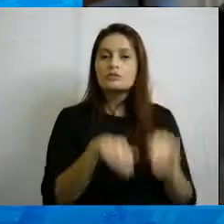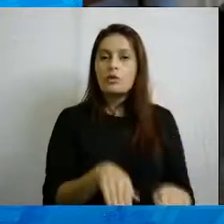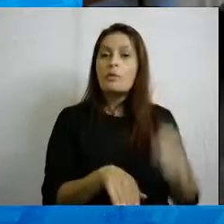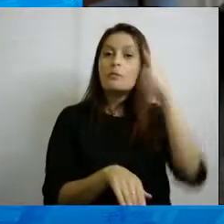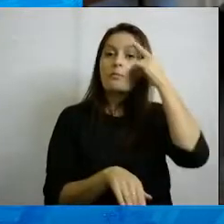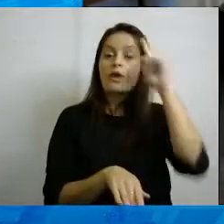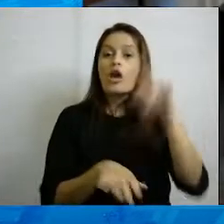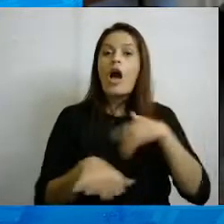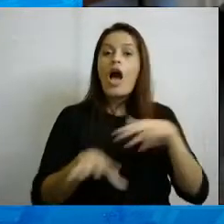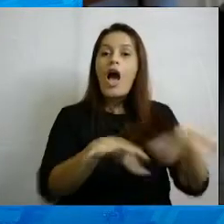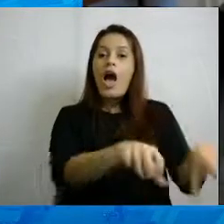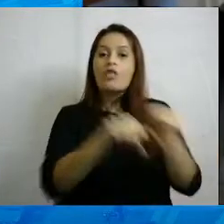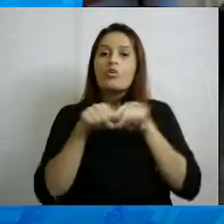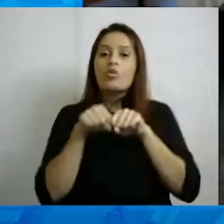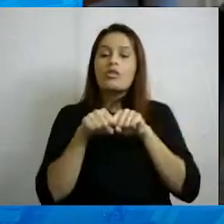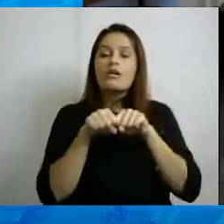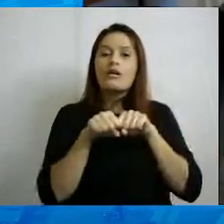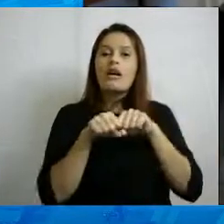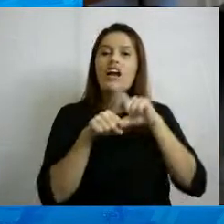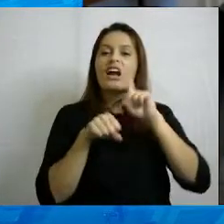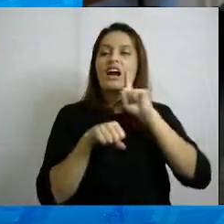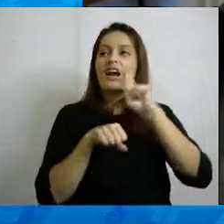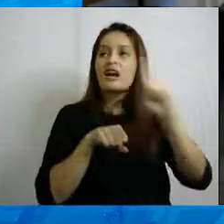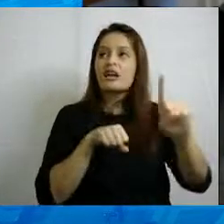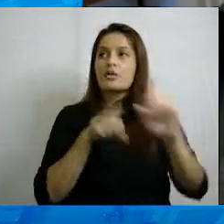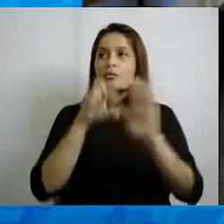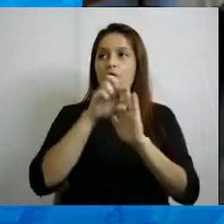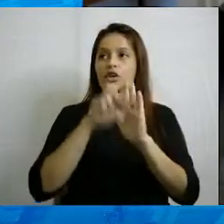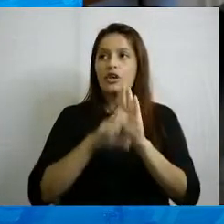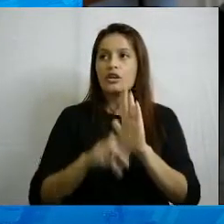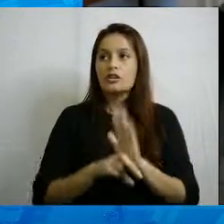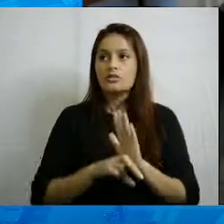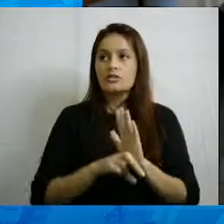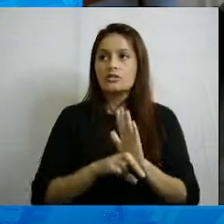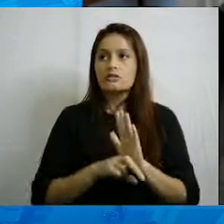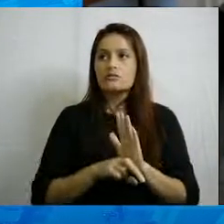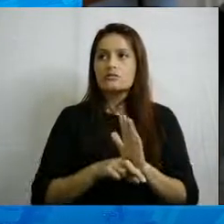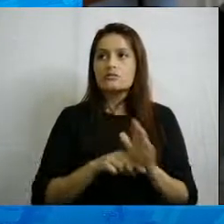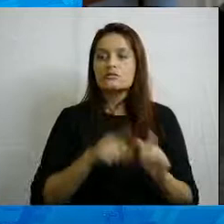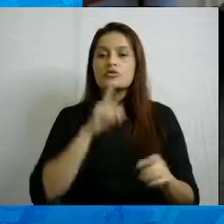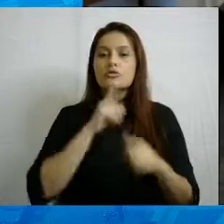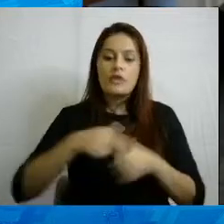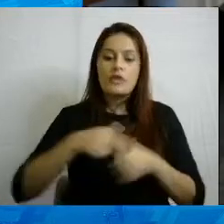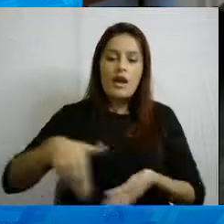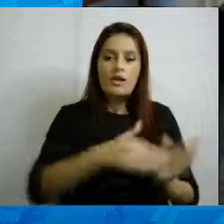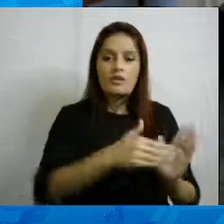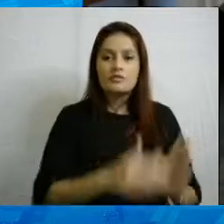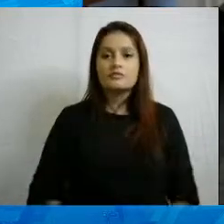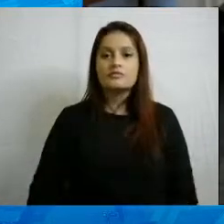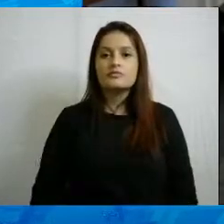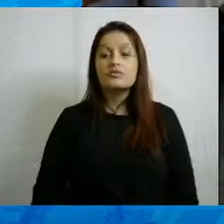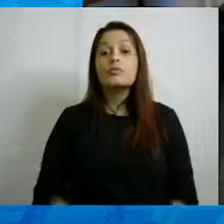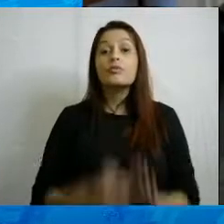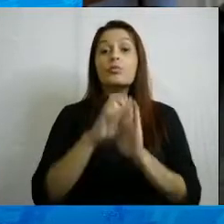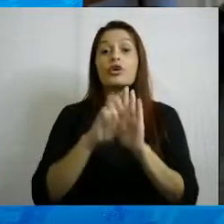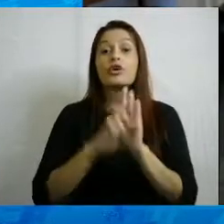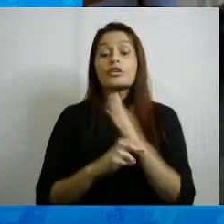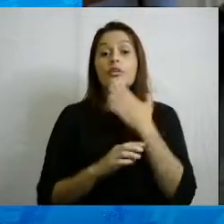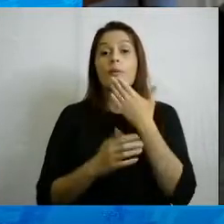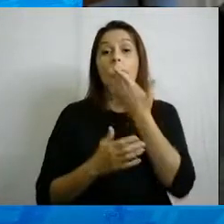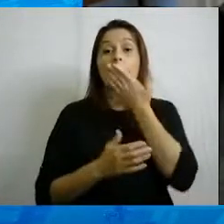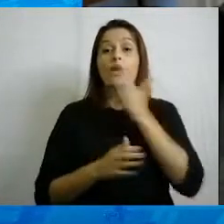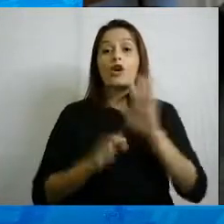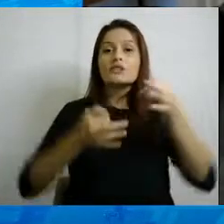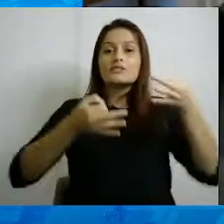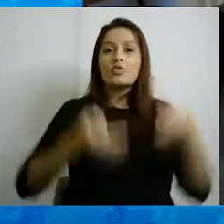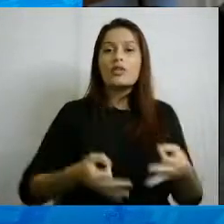la adjudicación de un proyecto similar que son las calles indicadas. Muchas gracias. Bueno, este proyecto viene también a mejorar la